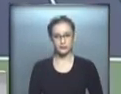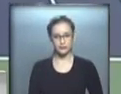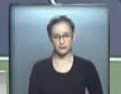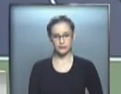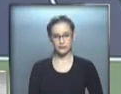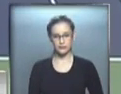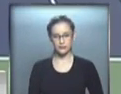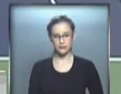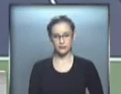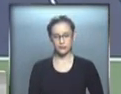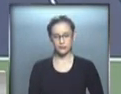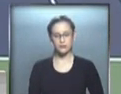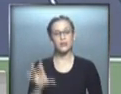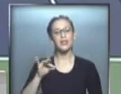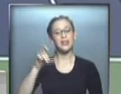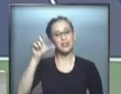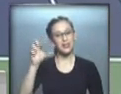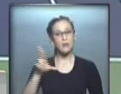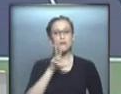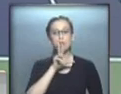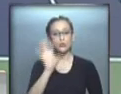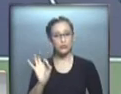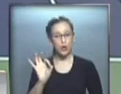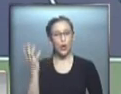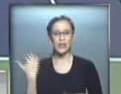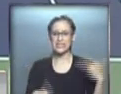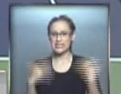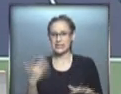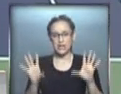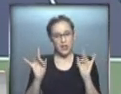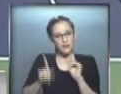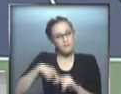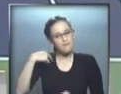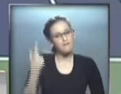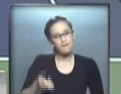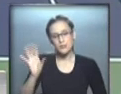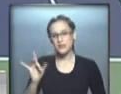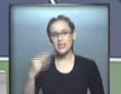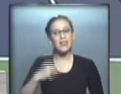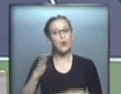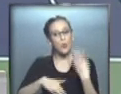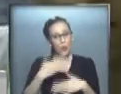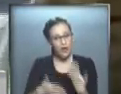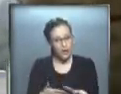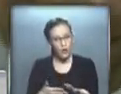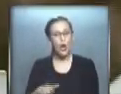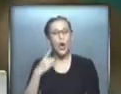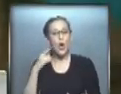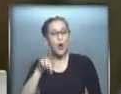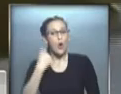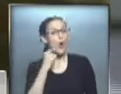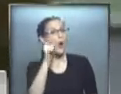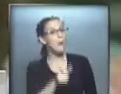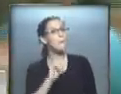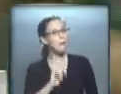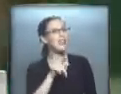aquí está juan martín del potro que no va a tener para nada una parada sencilla en la jornada de mañana tendrá que jugar las semifinales frente a otros pañuelos el ganó